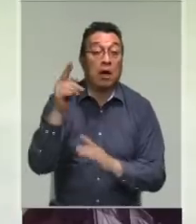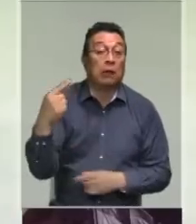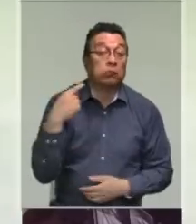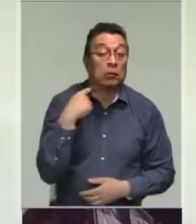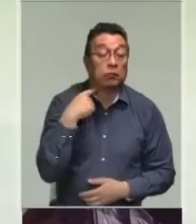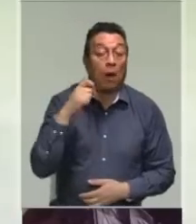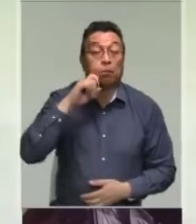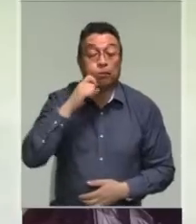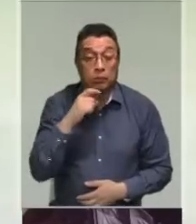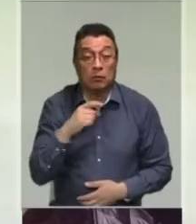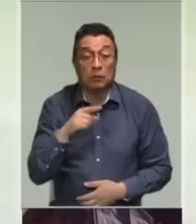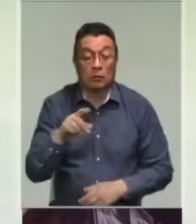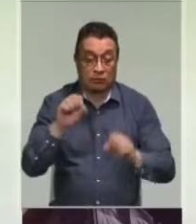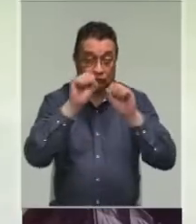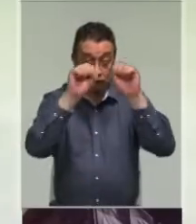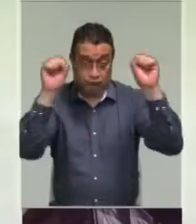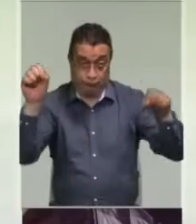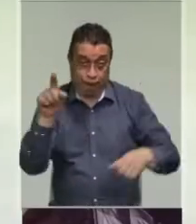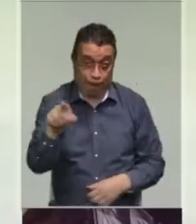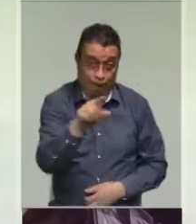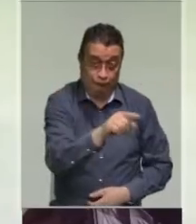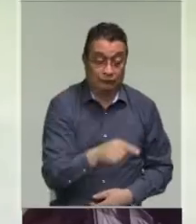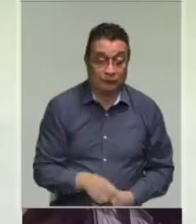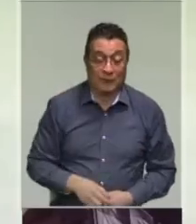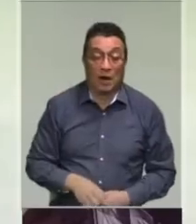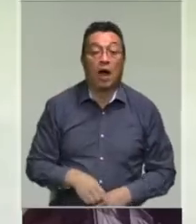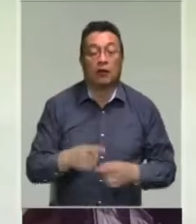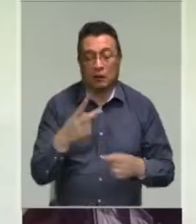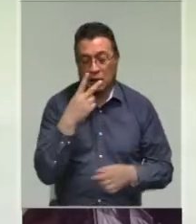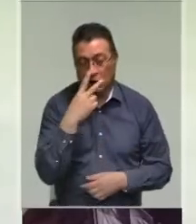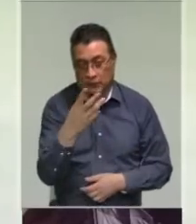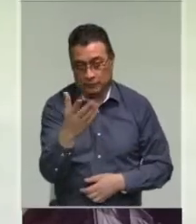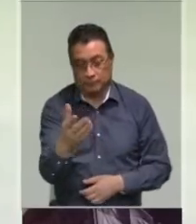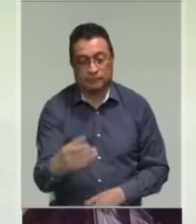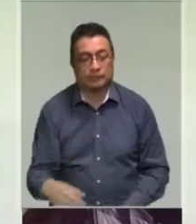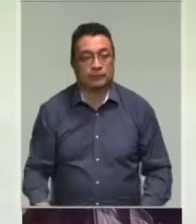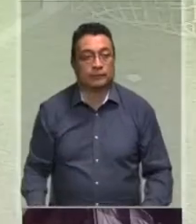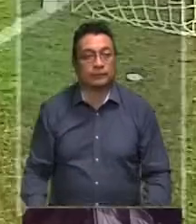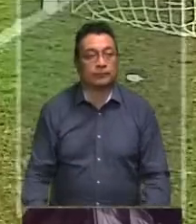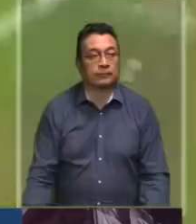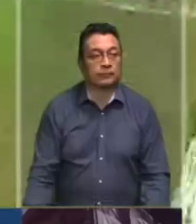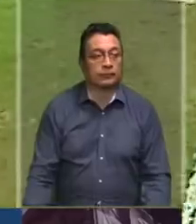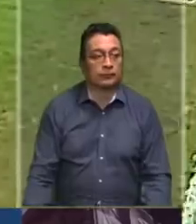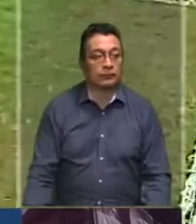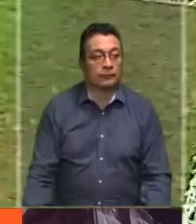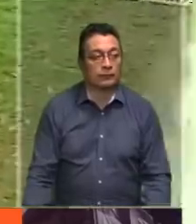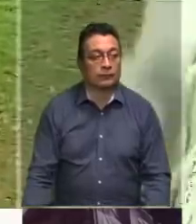son? Los propios hinchas. Esto es Reportajes de Tele 13.